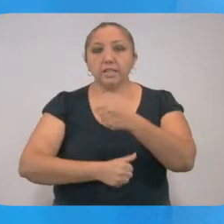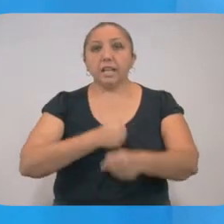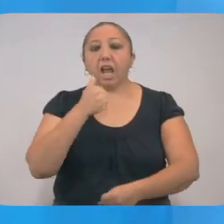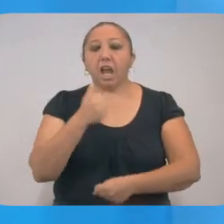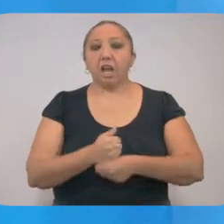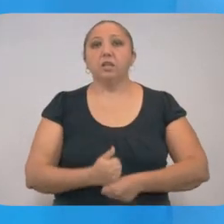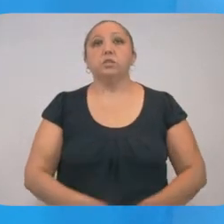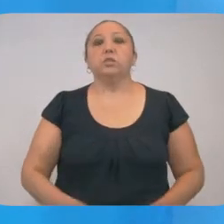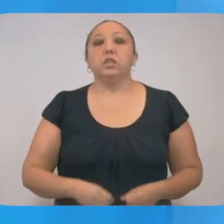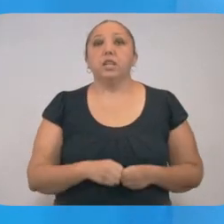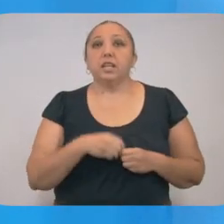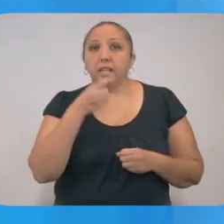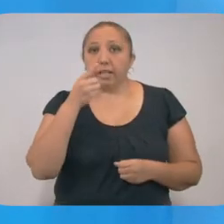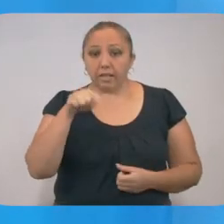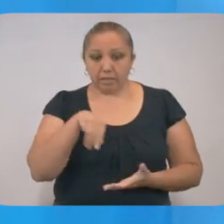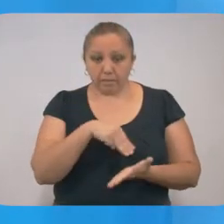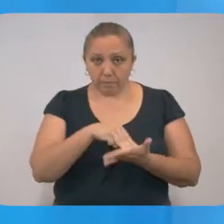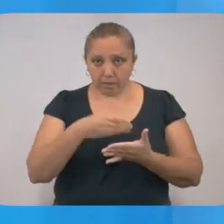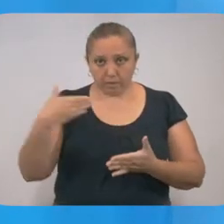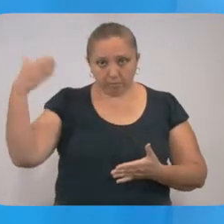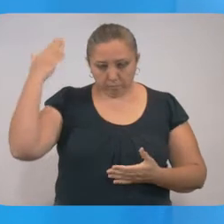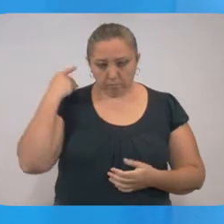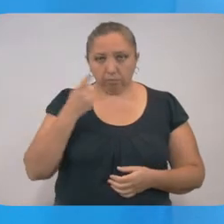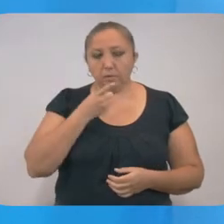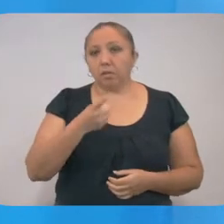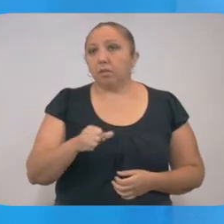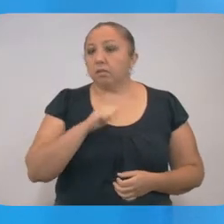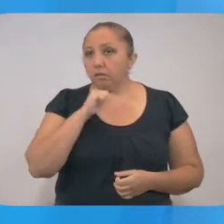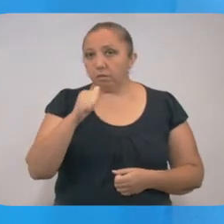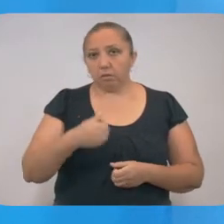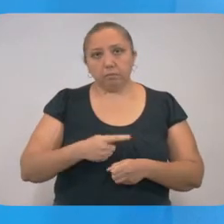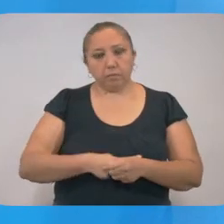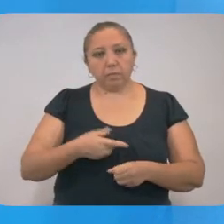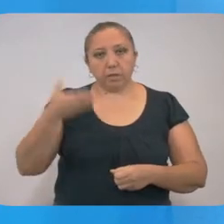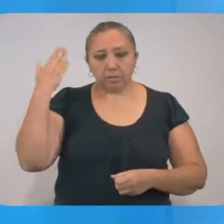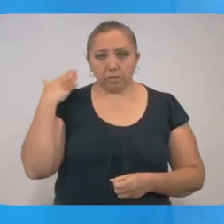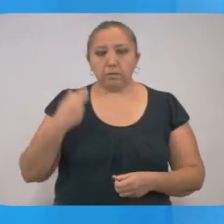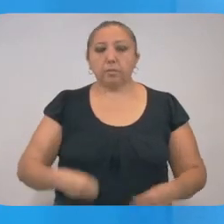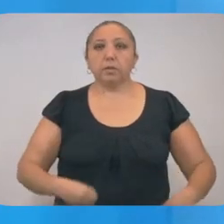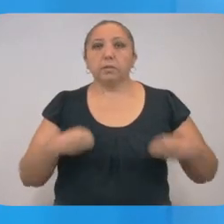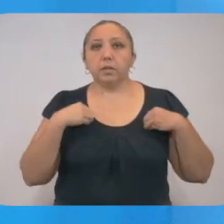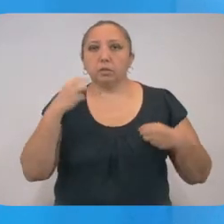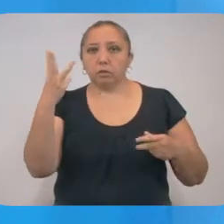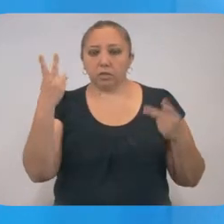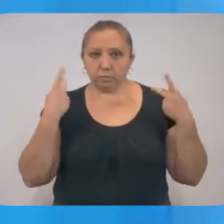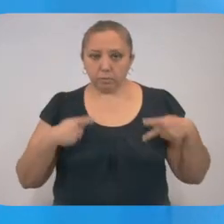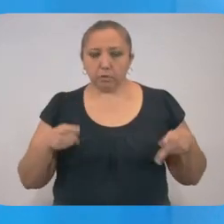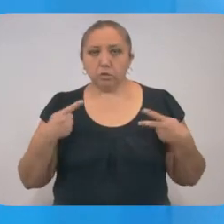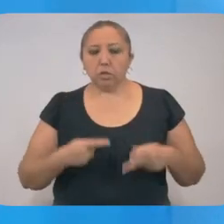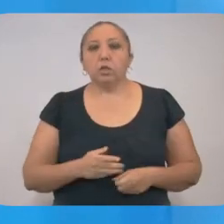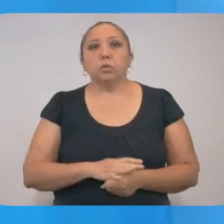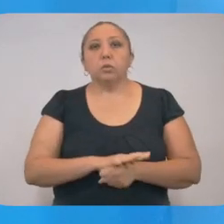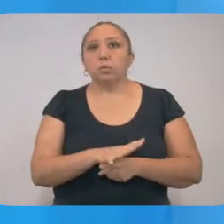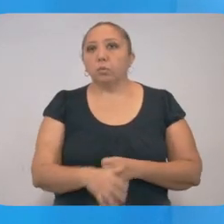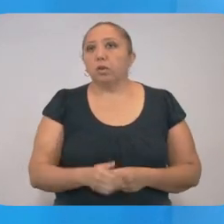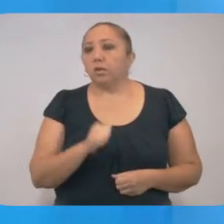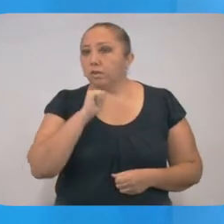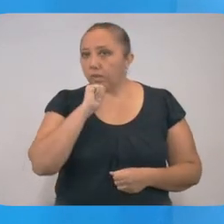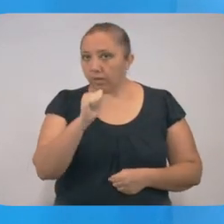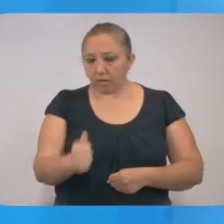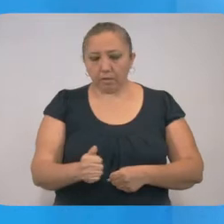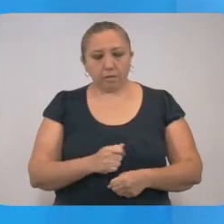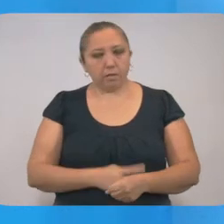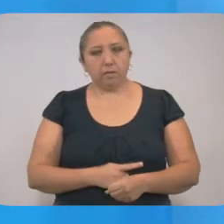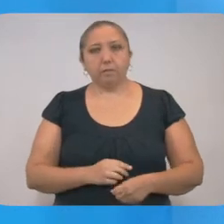edad, originario y residente de Mérida, sin antecedentes médicos. La paciente convivía con tres contactos, los cuales hasta el momento